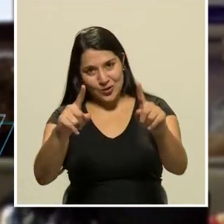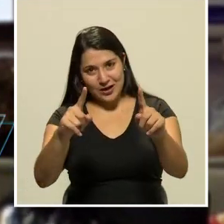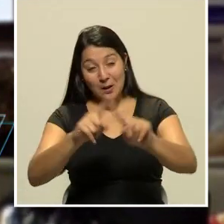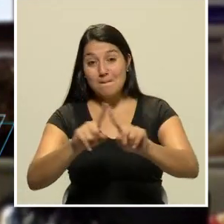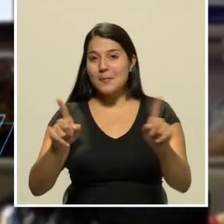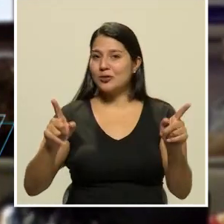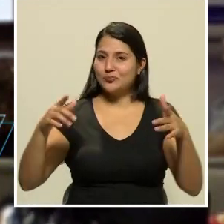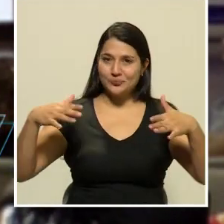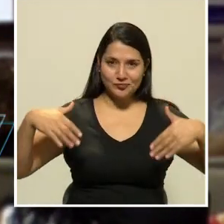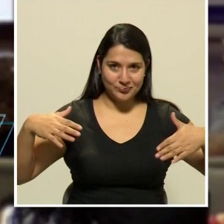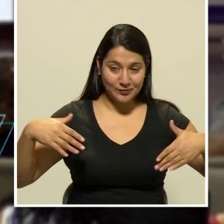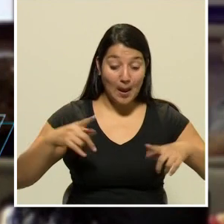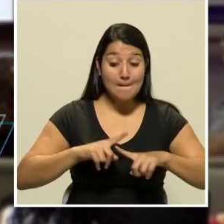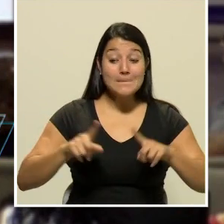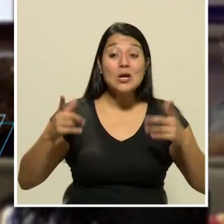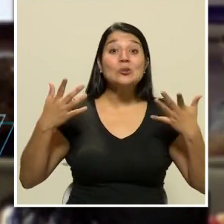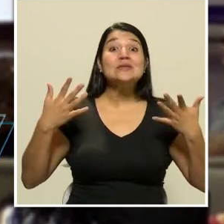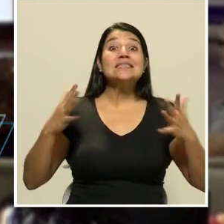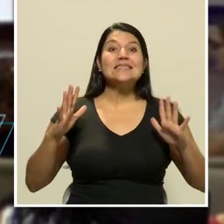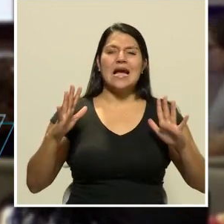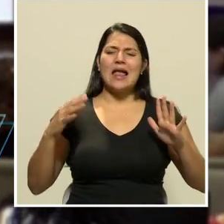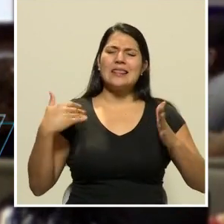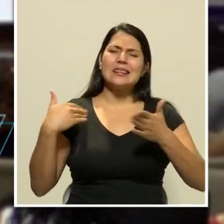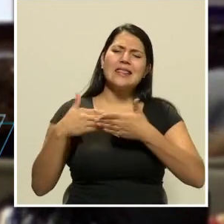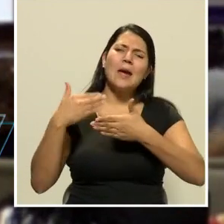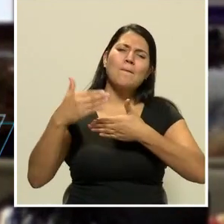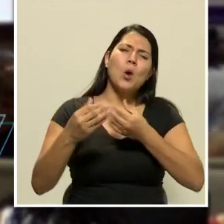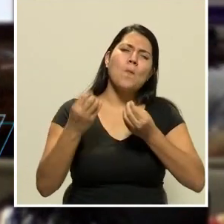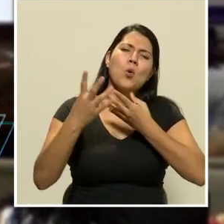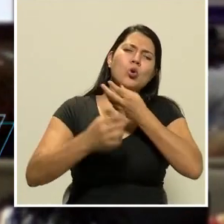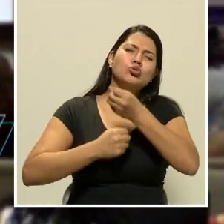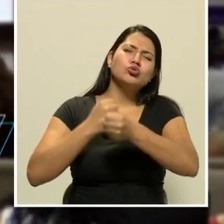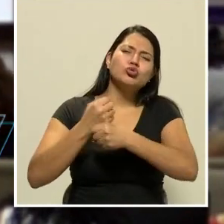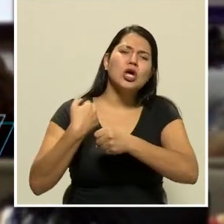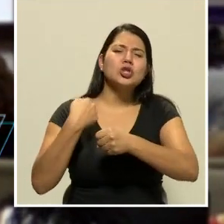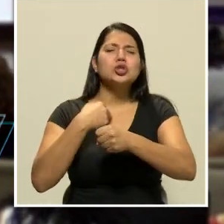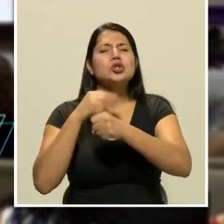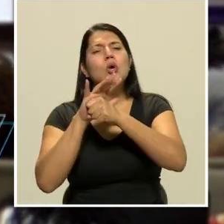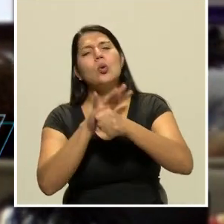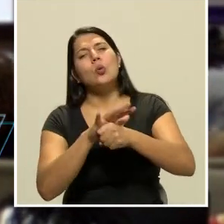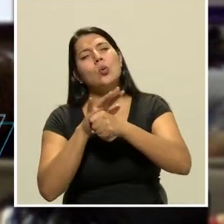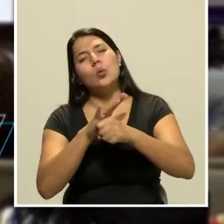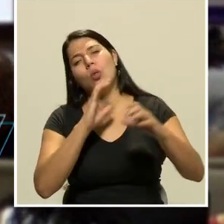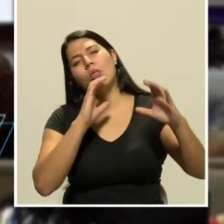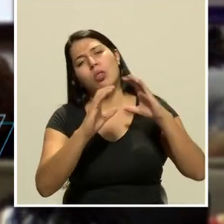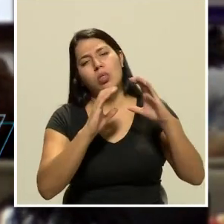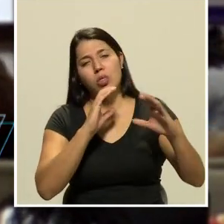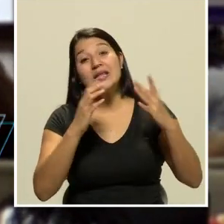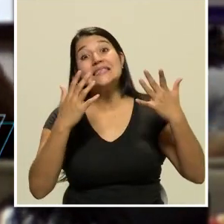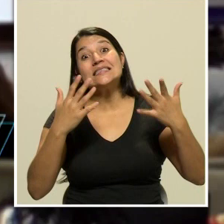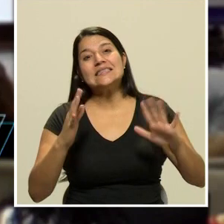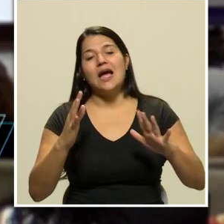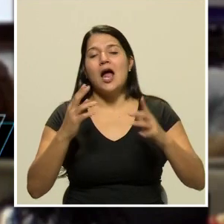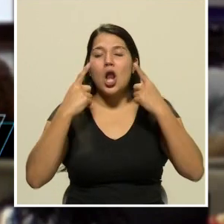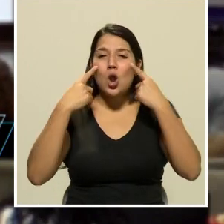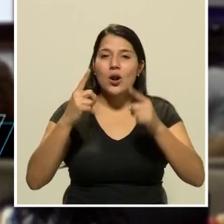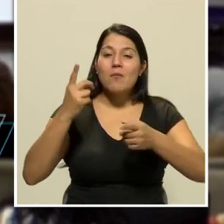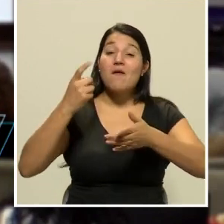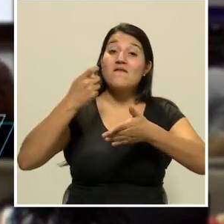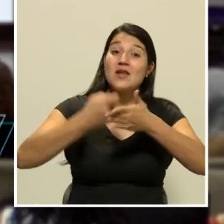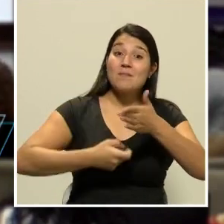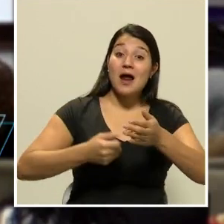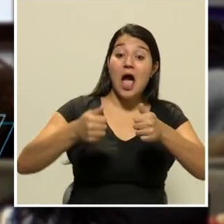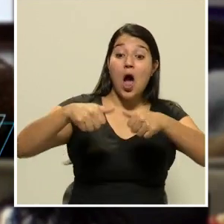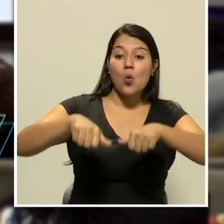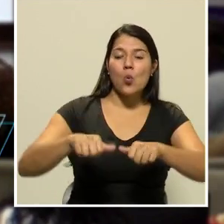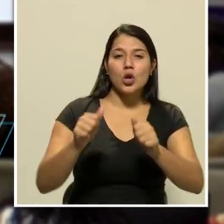finalmente, después de muchos años de estar en estas presiones y conversaciones, firmamos un convenio con el MEP para